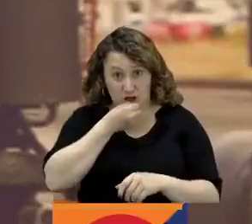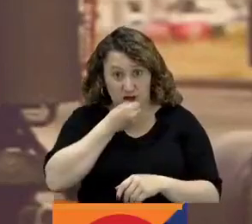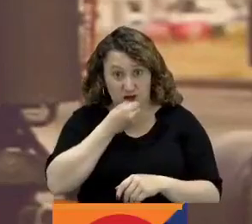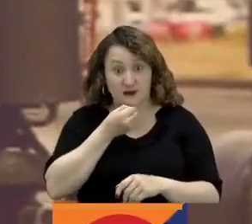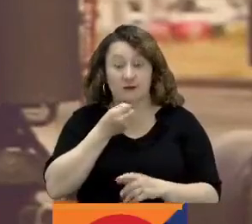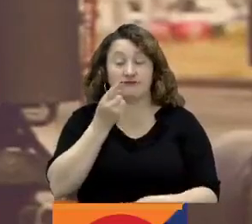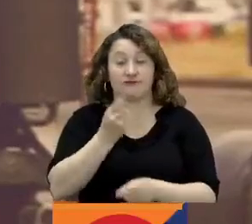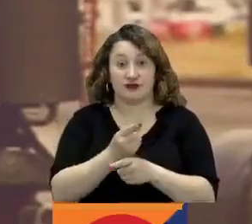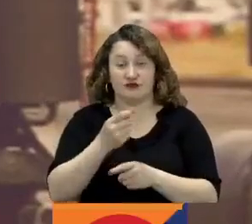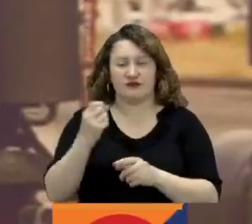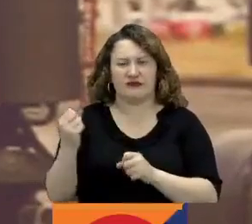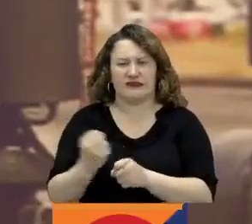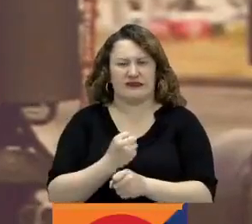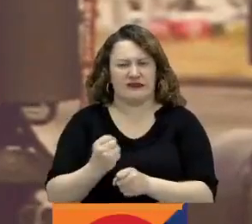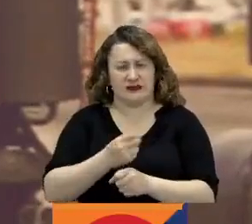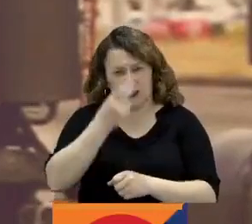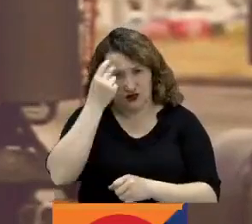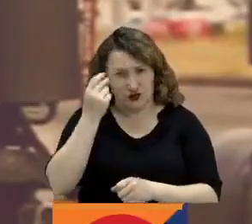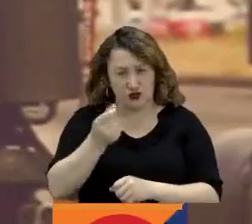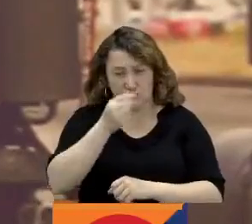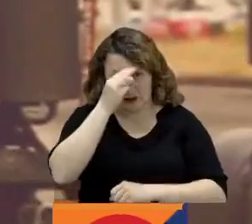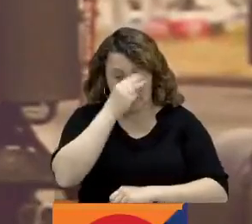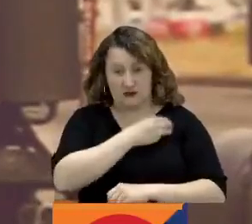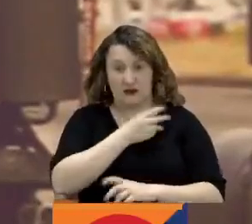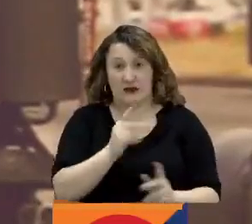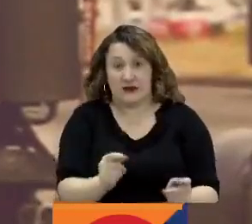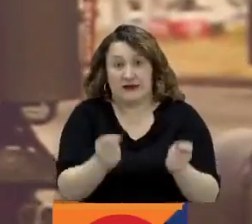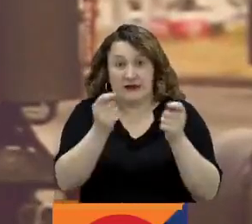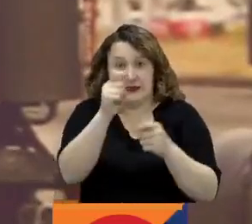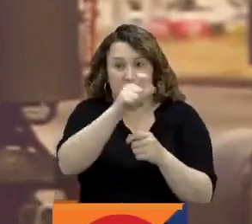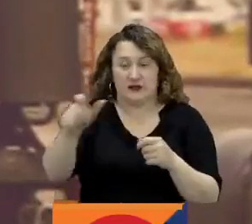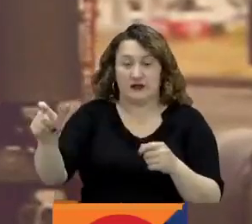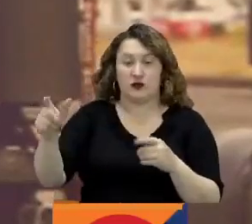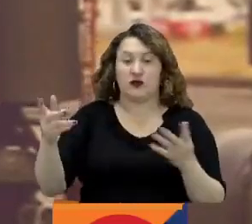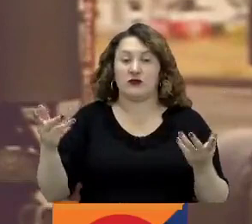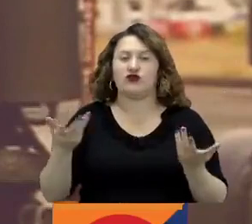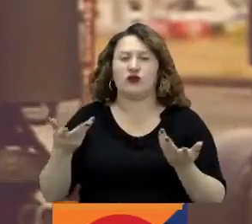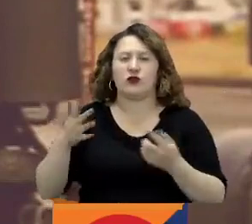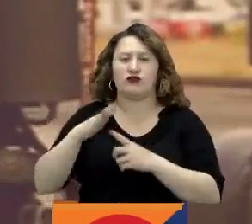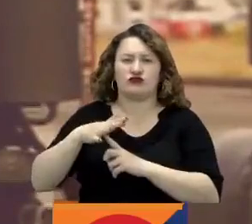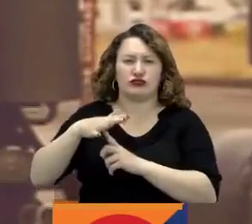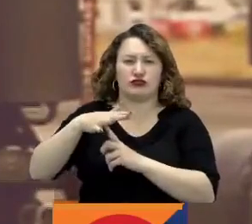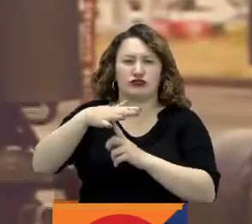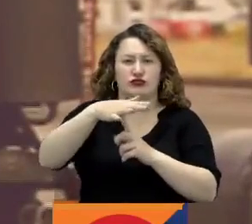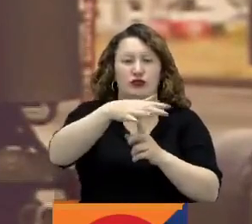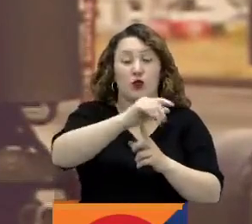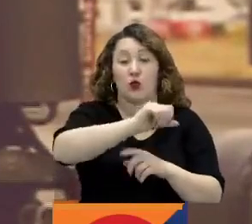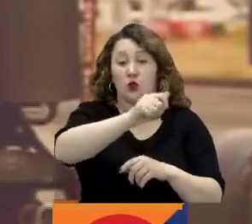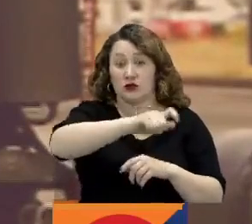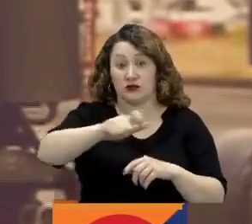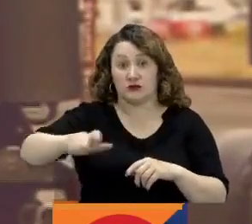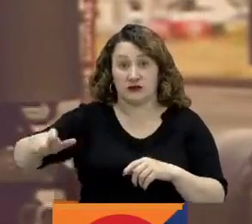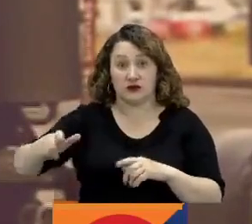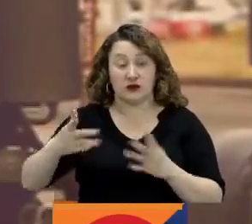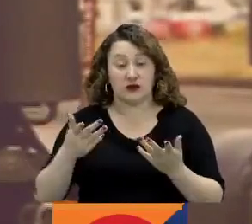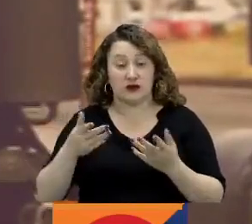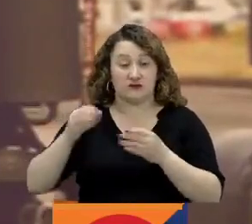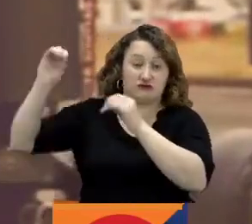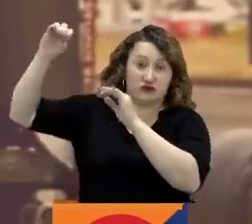La ardua labor de la Fuerza Aérea permitió el rescate de las personas atrapadas en un helicóptero Black Hawk. Los otros habitantes que habían quedado en medio del